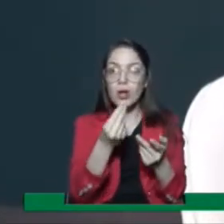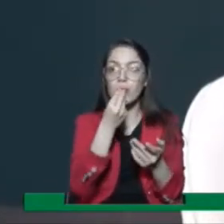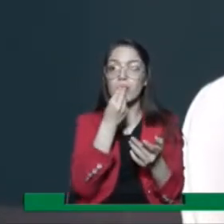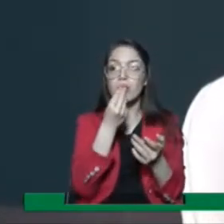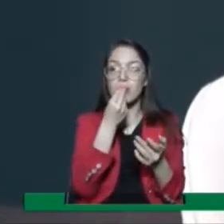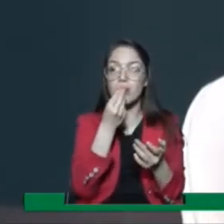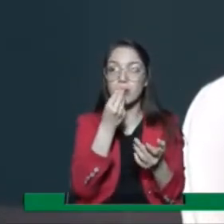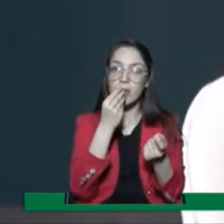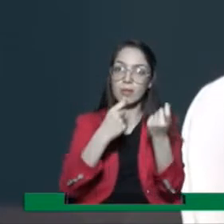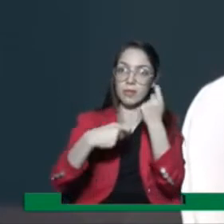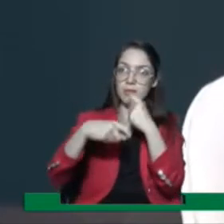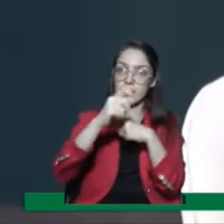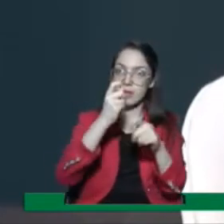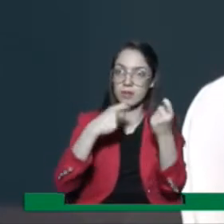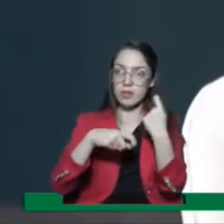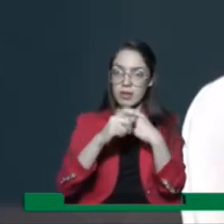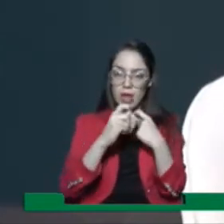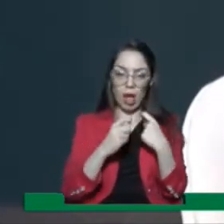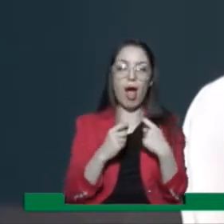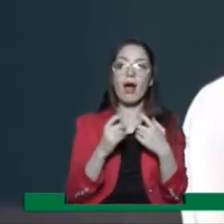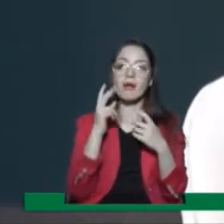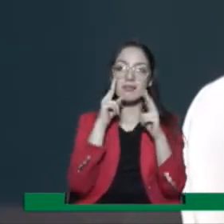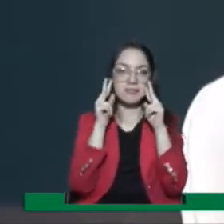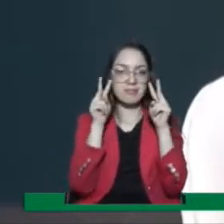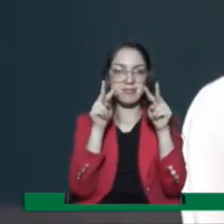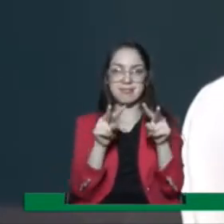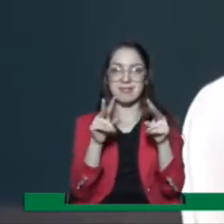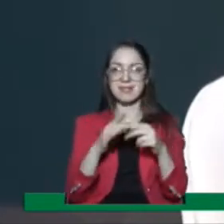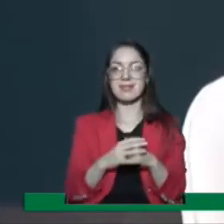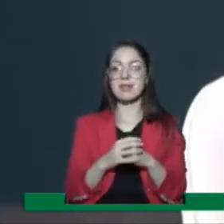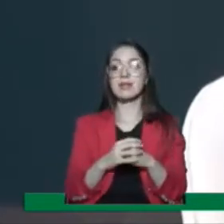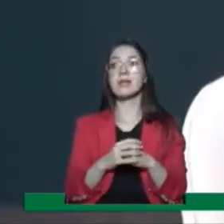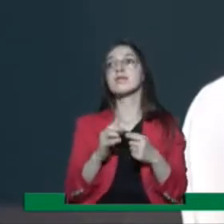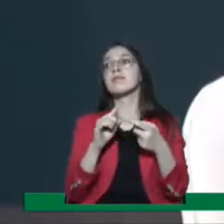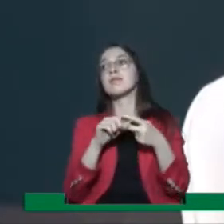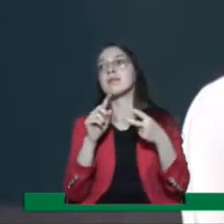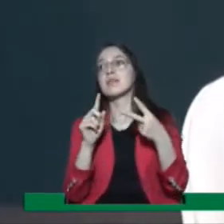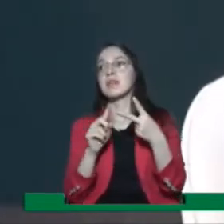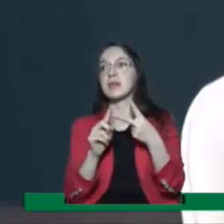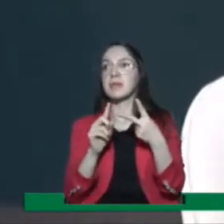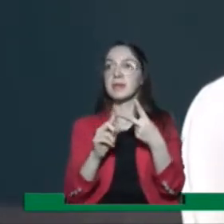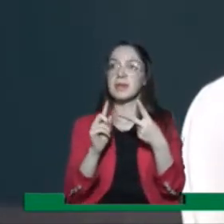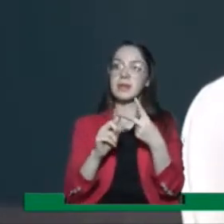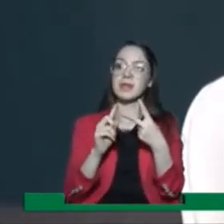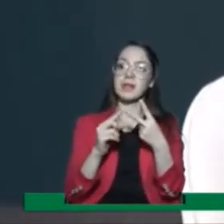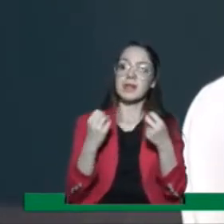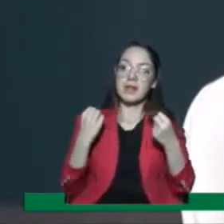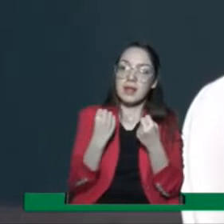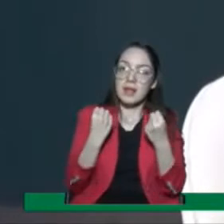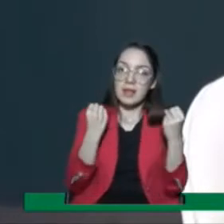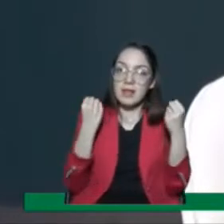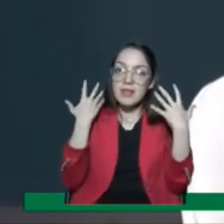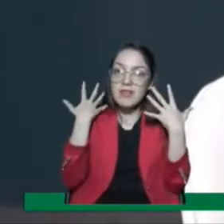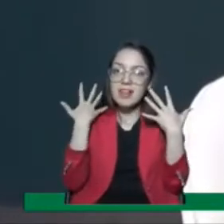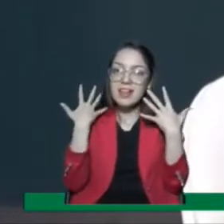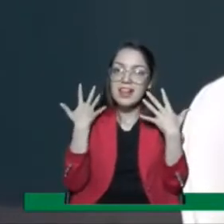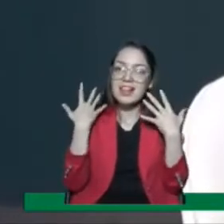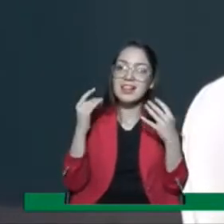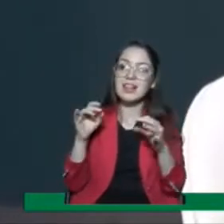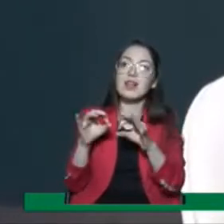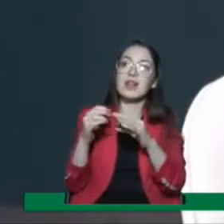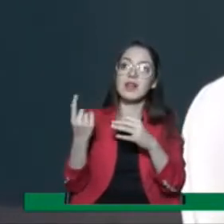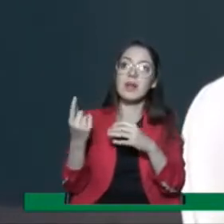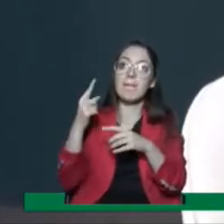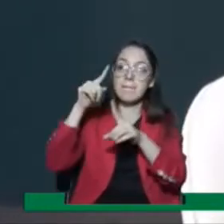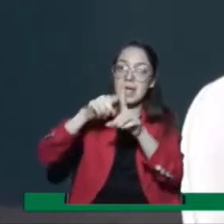importante a vender el territorio tenemos la festival de la silleta que la hace nuestra corporación de silleteros mensualmente